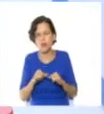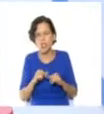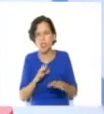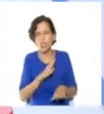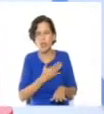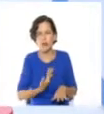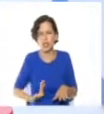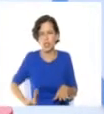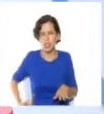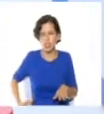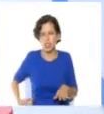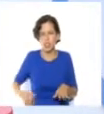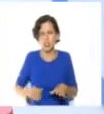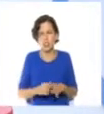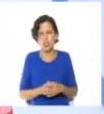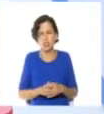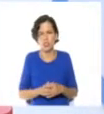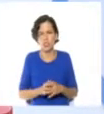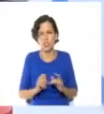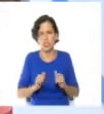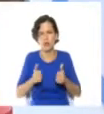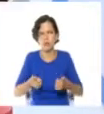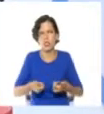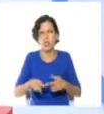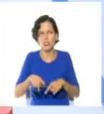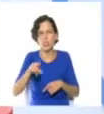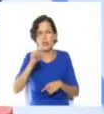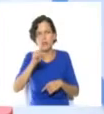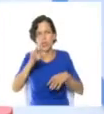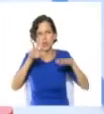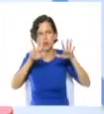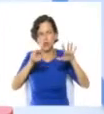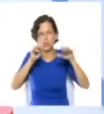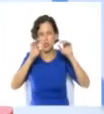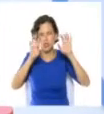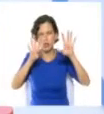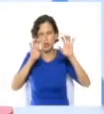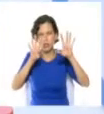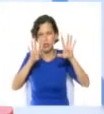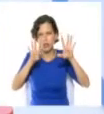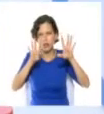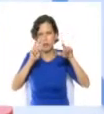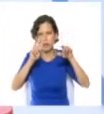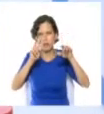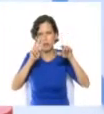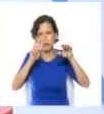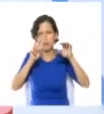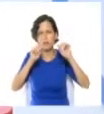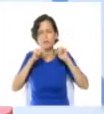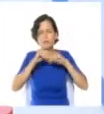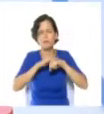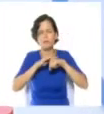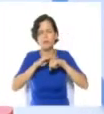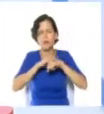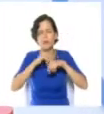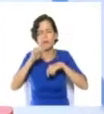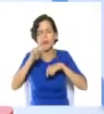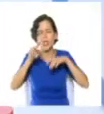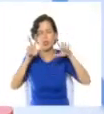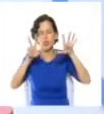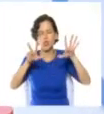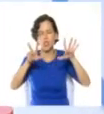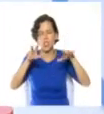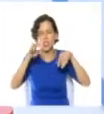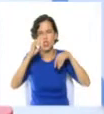presidencial de Cipriano Castro, que va desde 1899 a 1908, y comienza uno